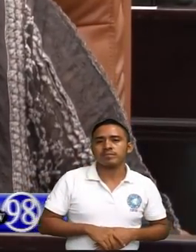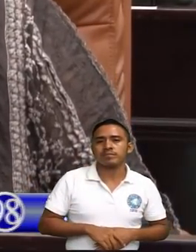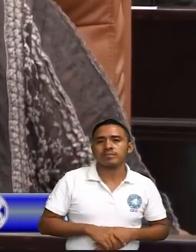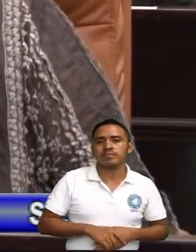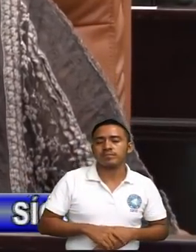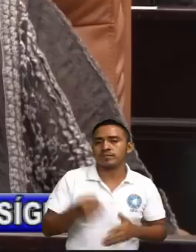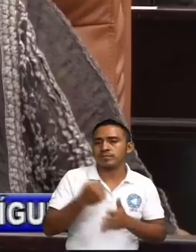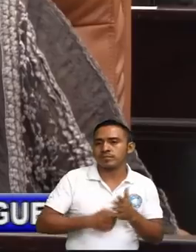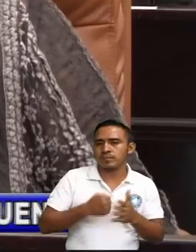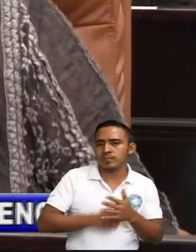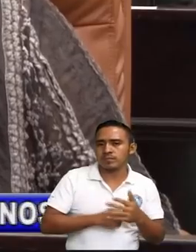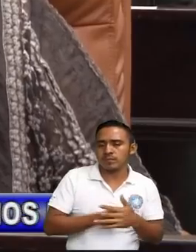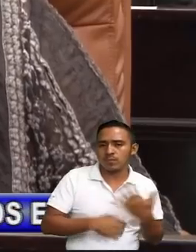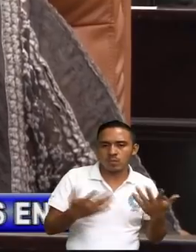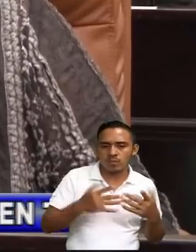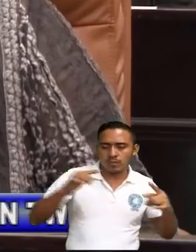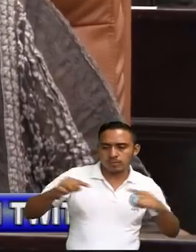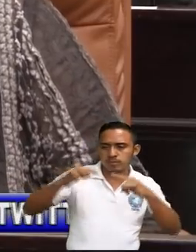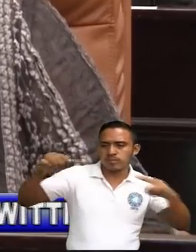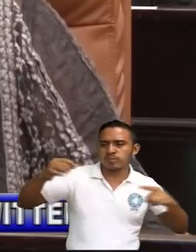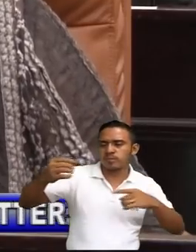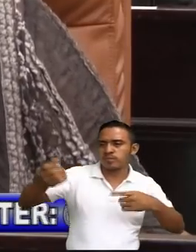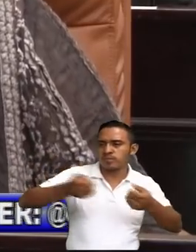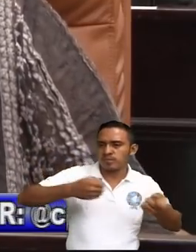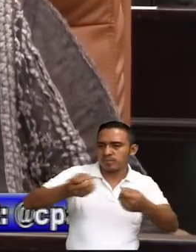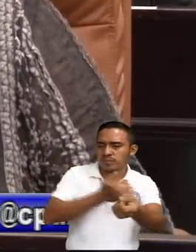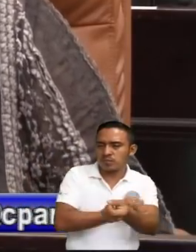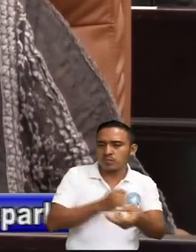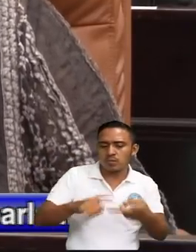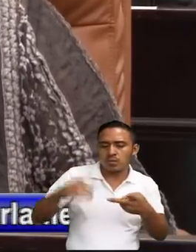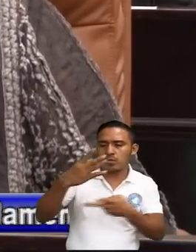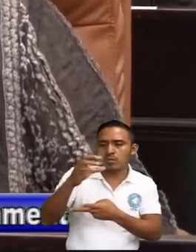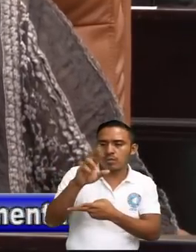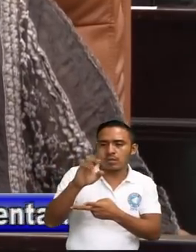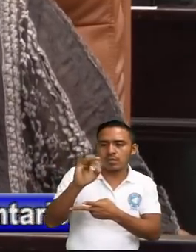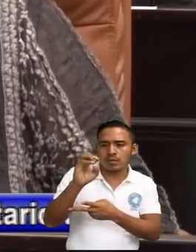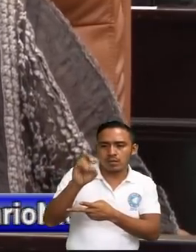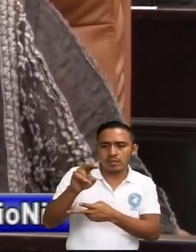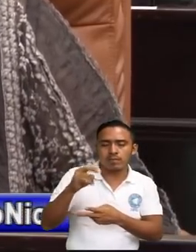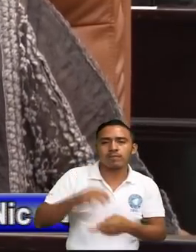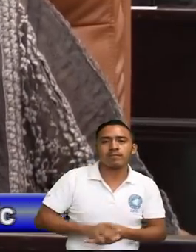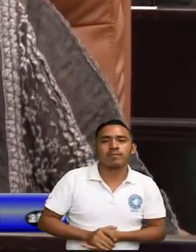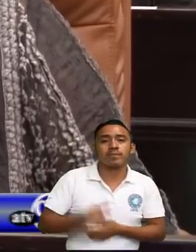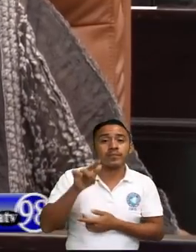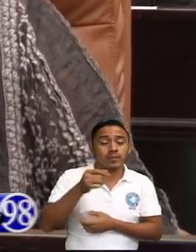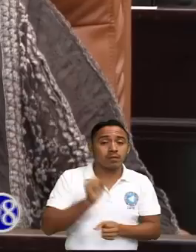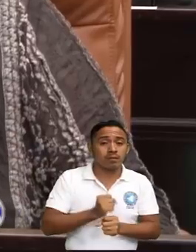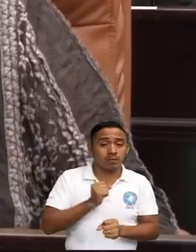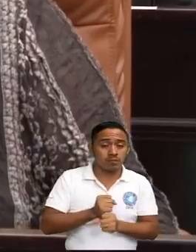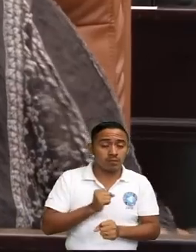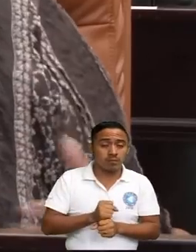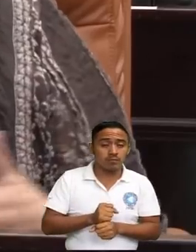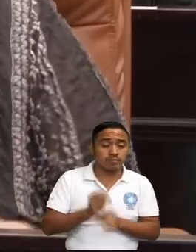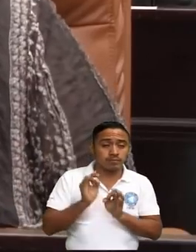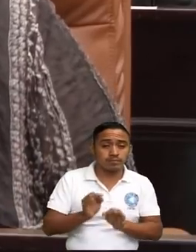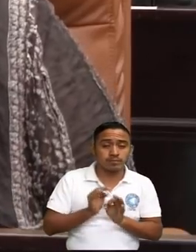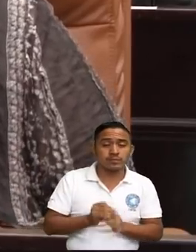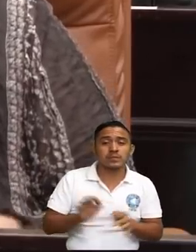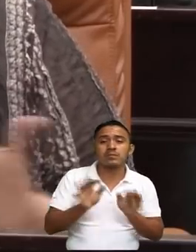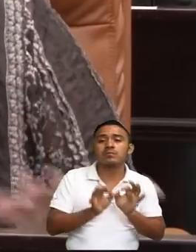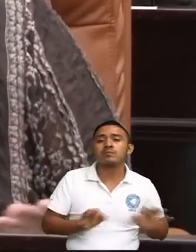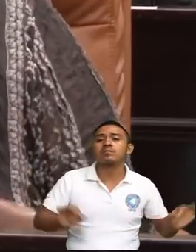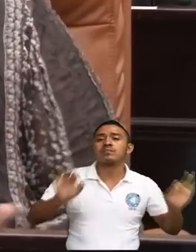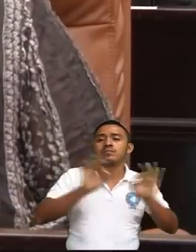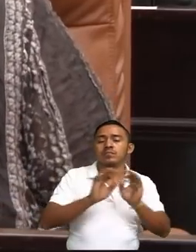La lucha contra el narcotráfico, el crimen organizado, son tareas que son de interés